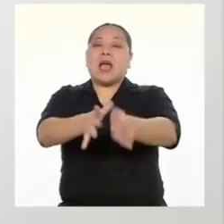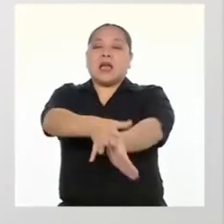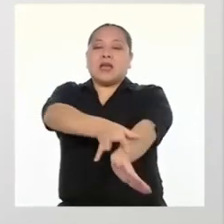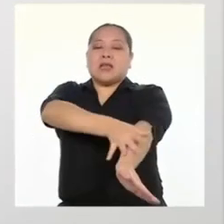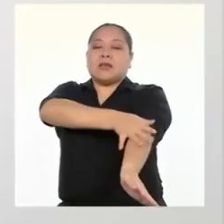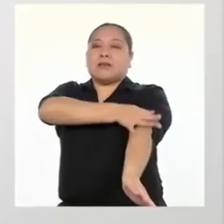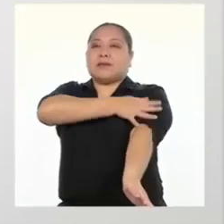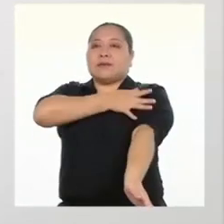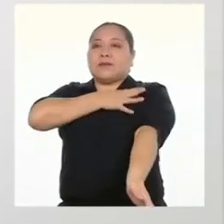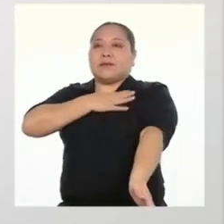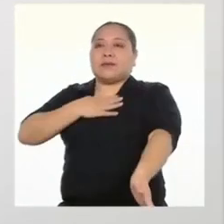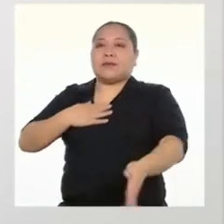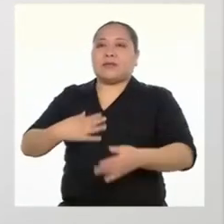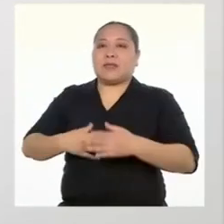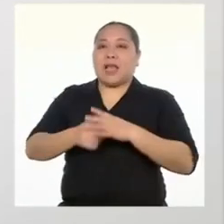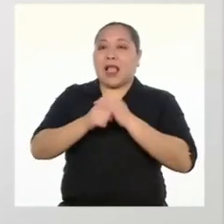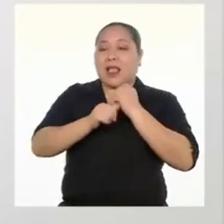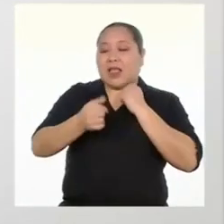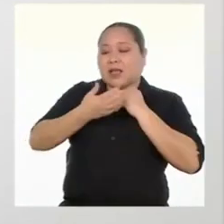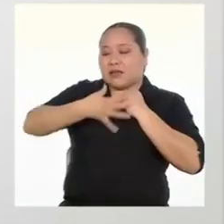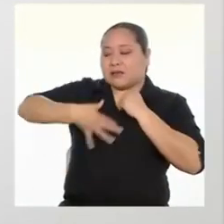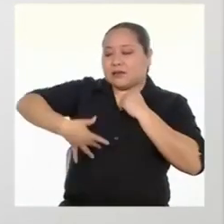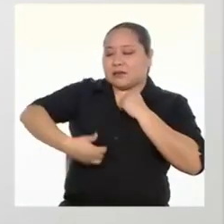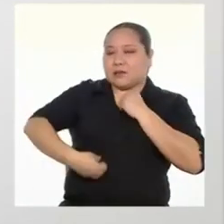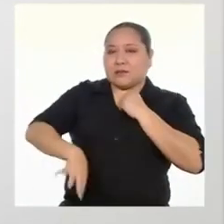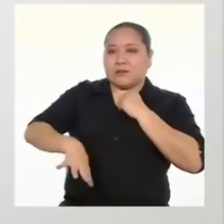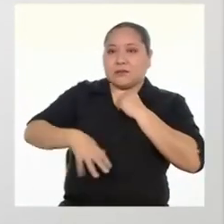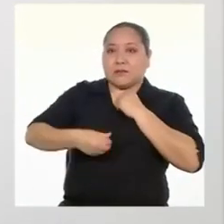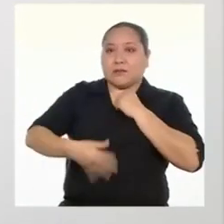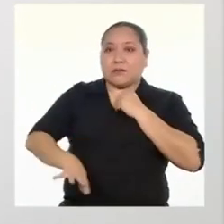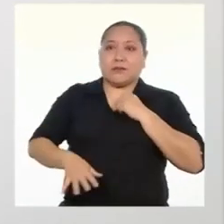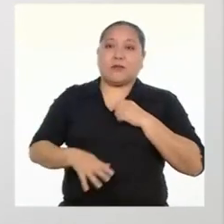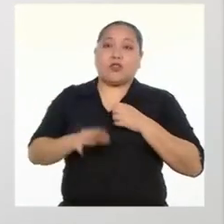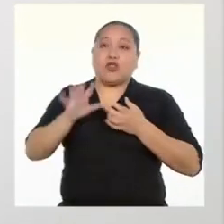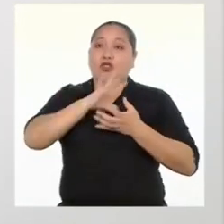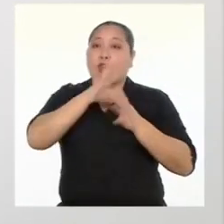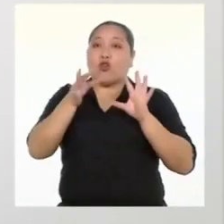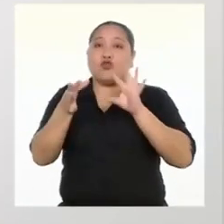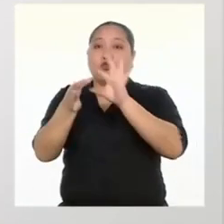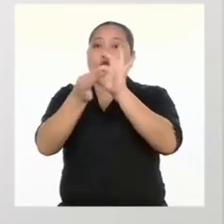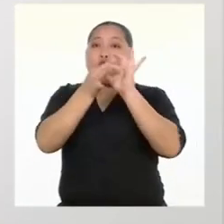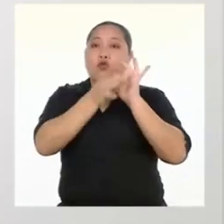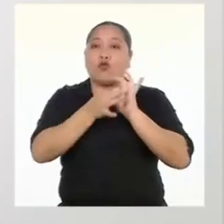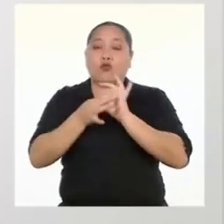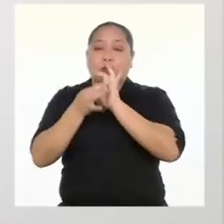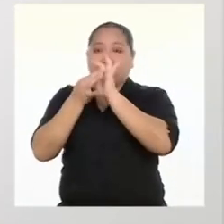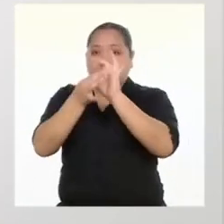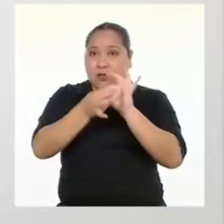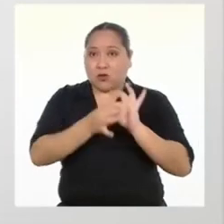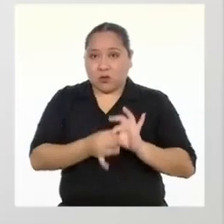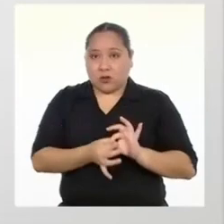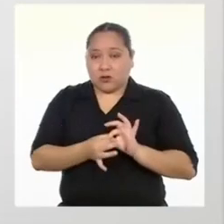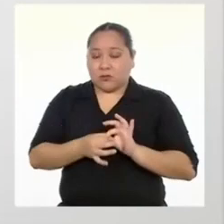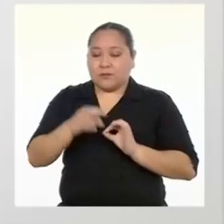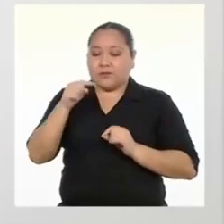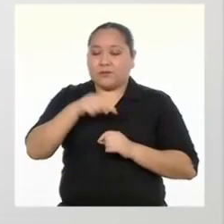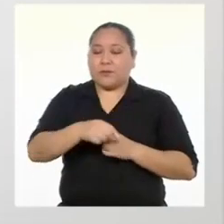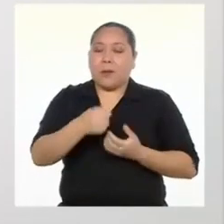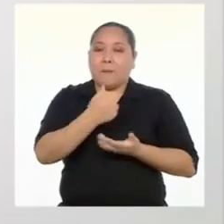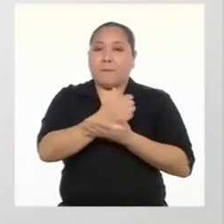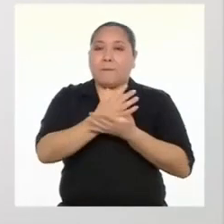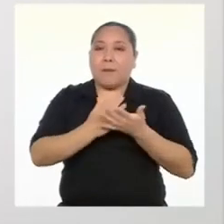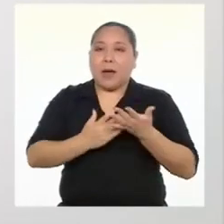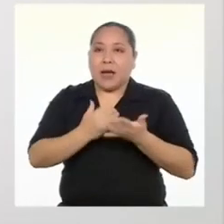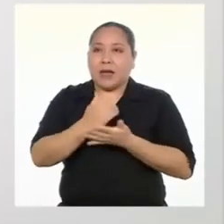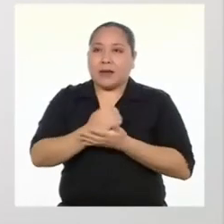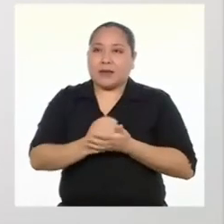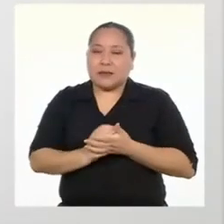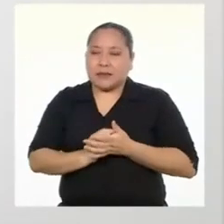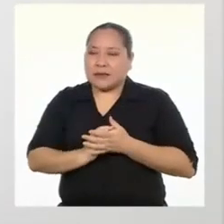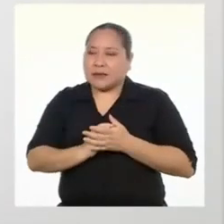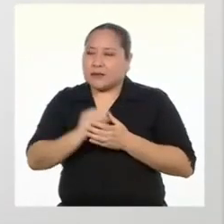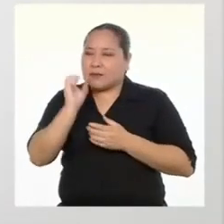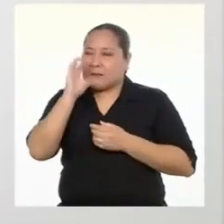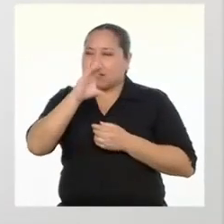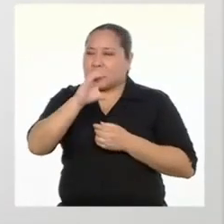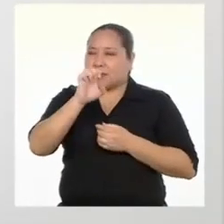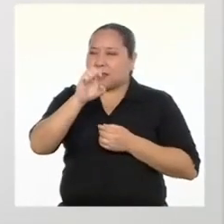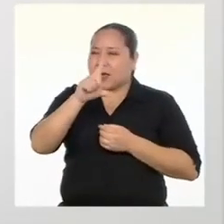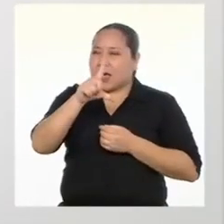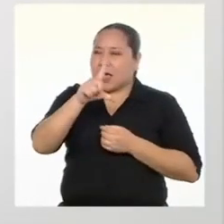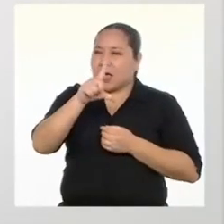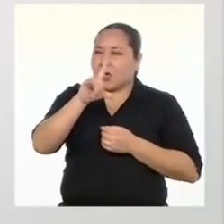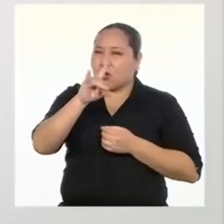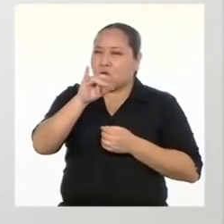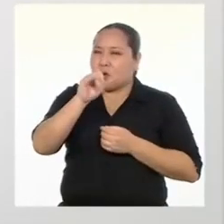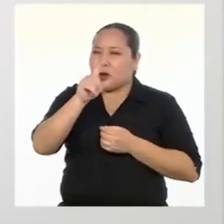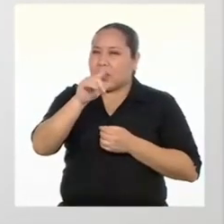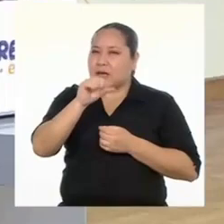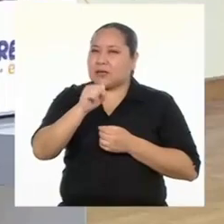en conjunto para transformar sustancias complejas, como nuestros alimentos, en sustancias más simples que las células y tejidos en